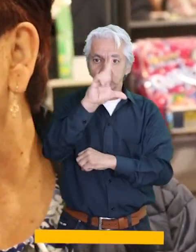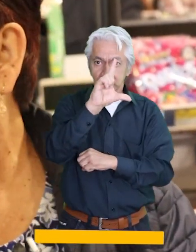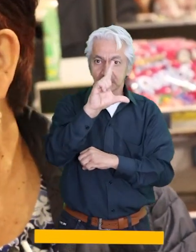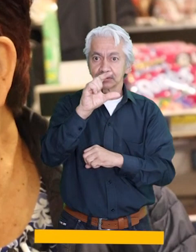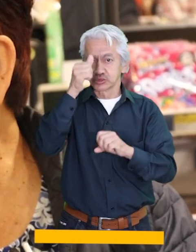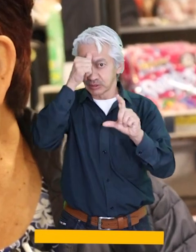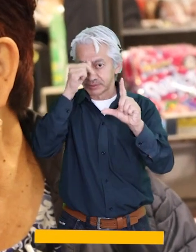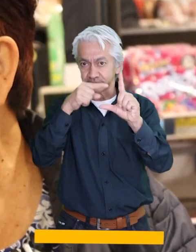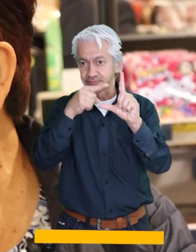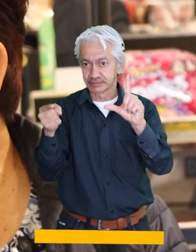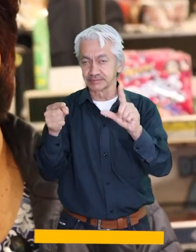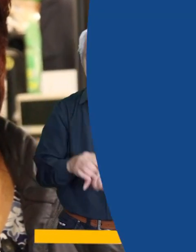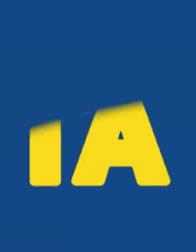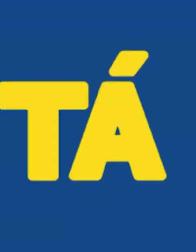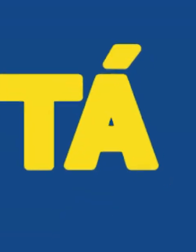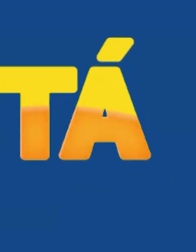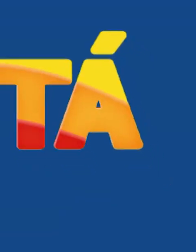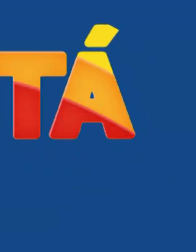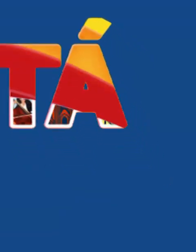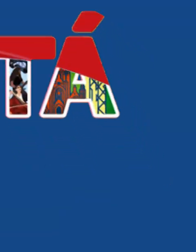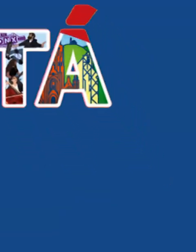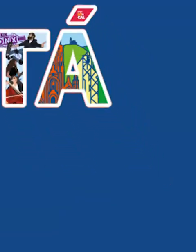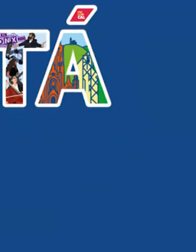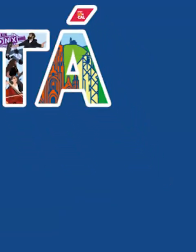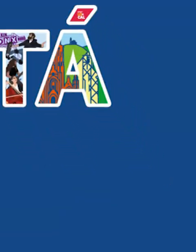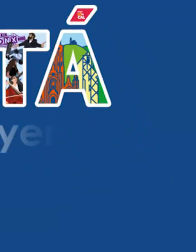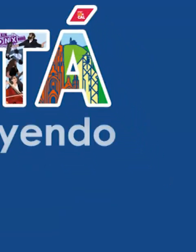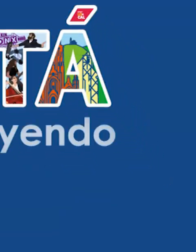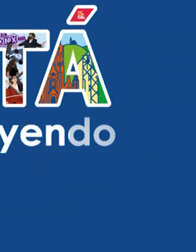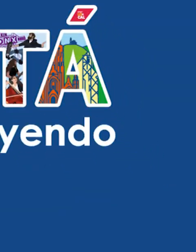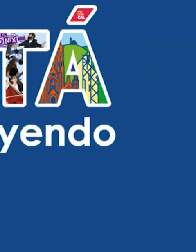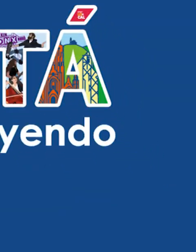Esta es la Bogotá que estamos construyendo.